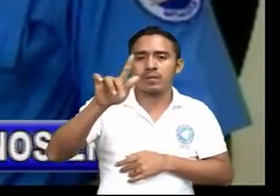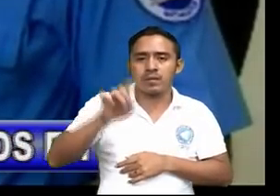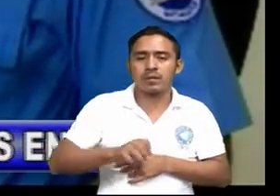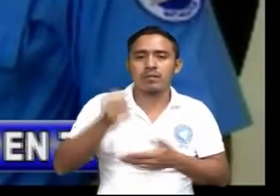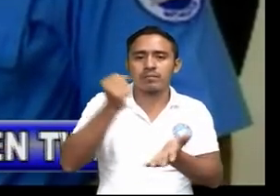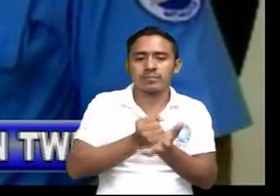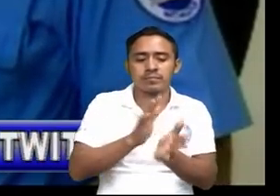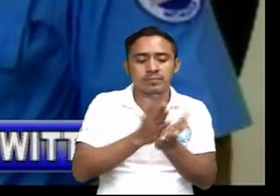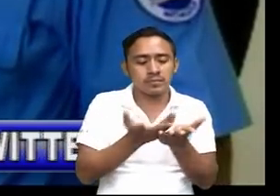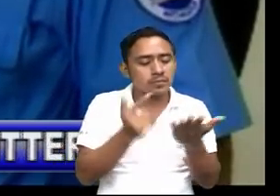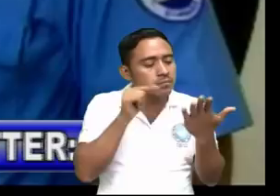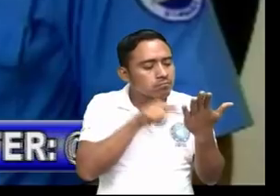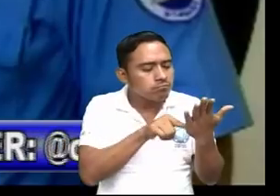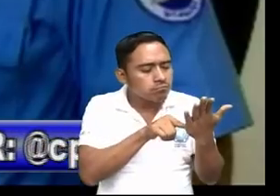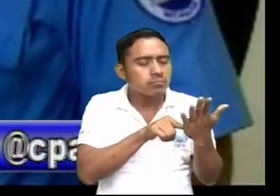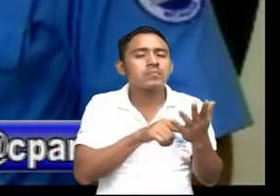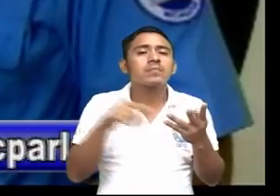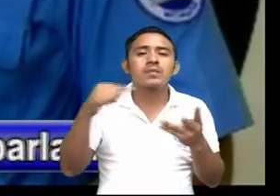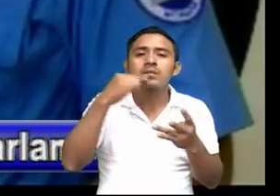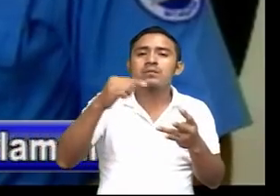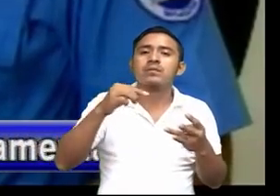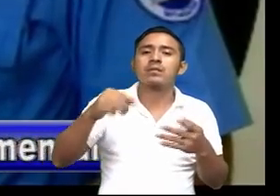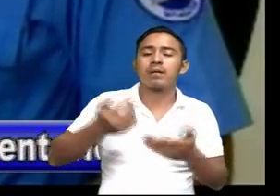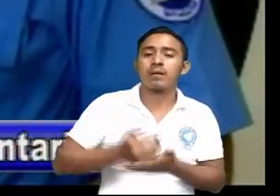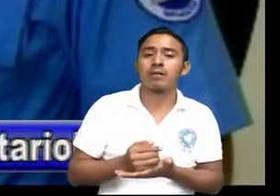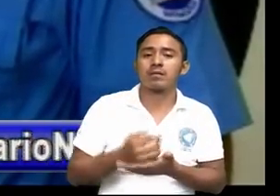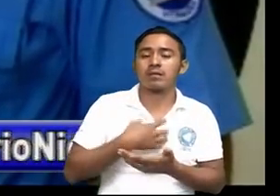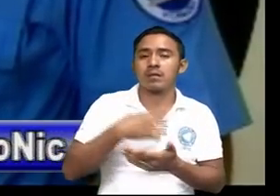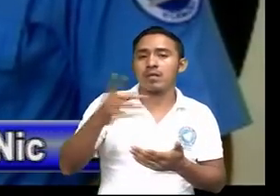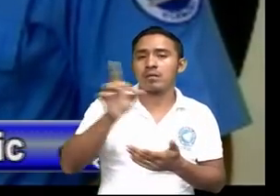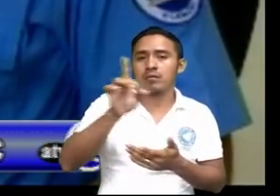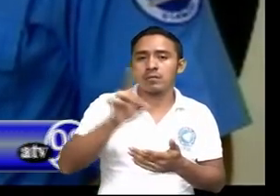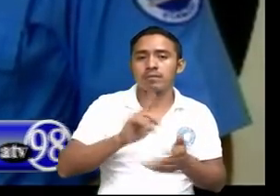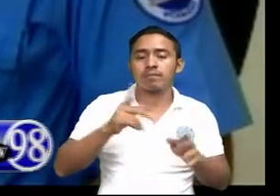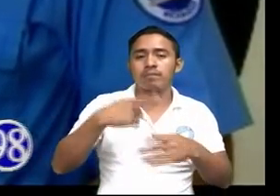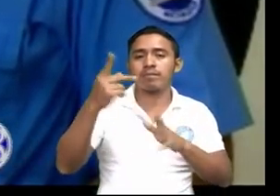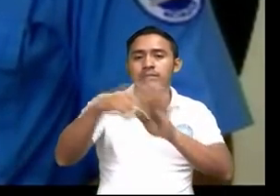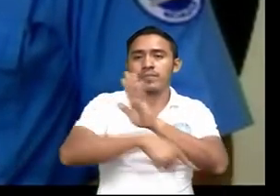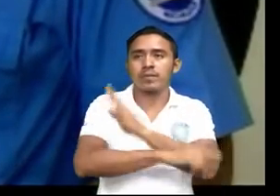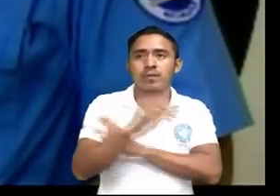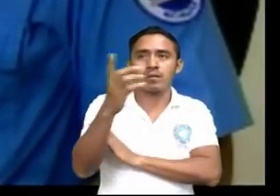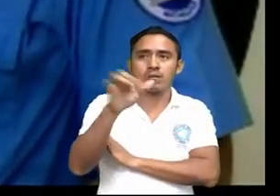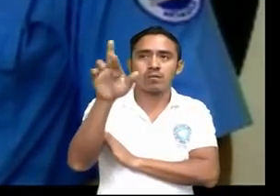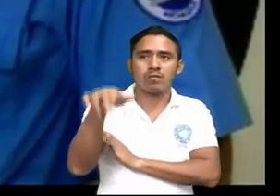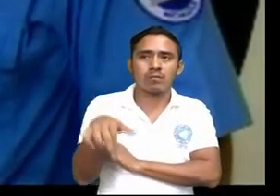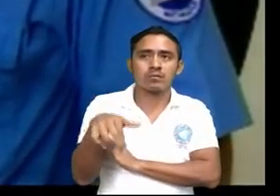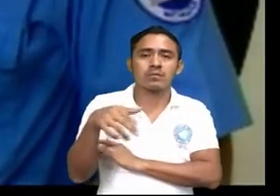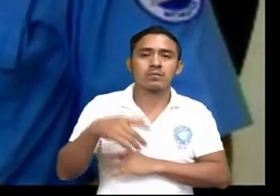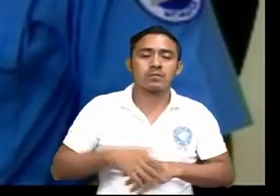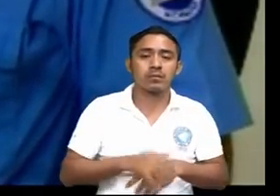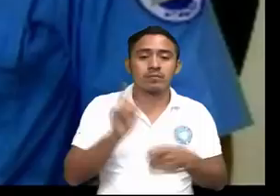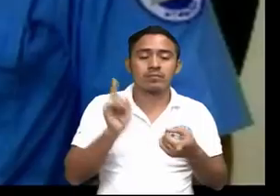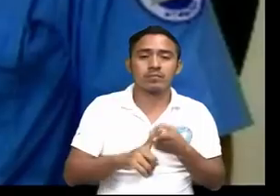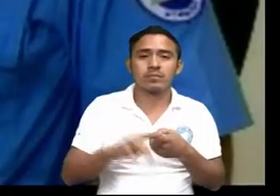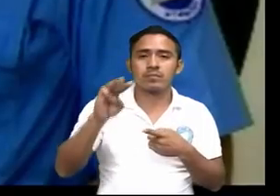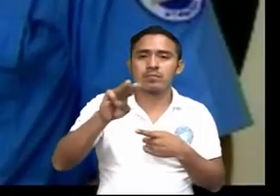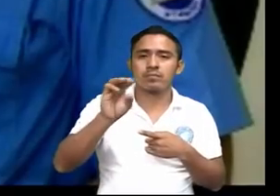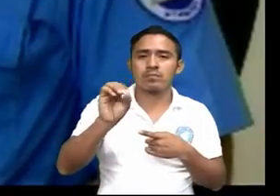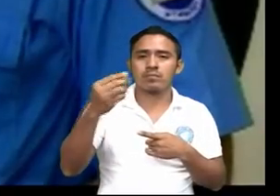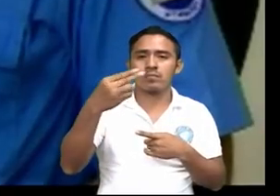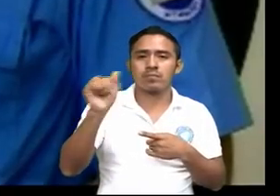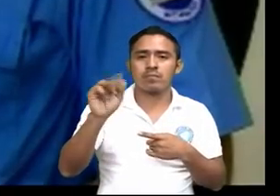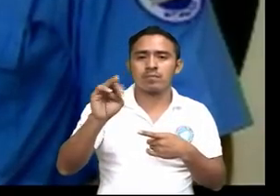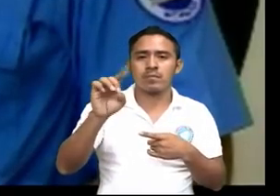por autoridades de migración y extranjería de la República de Costa Rica. 1. Mohamed